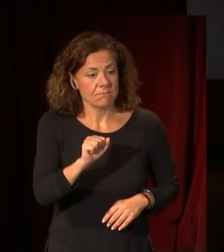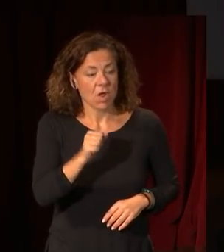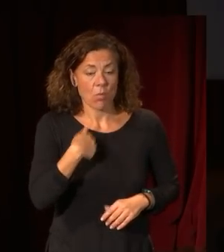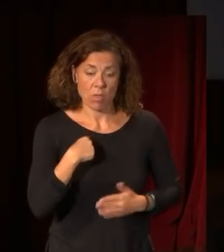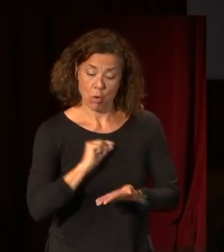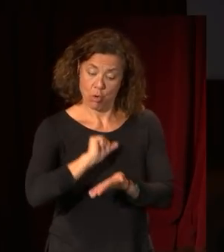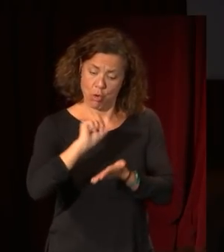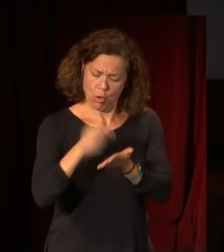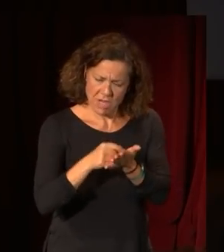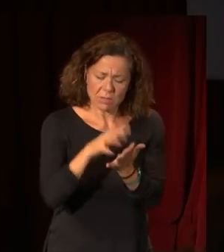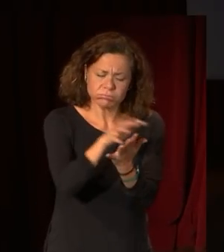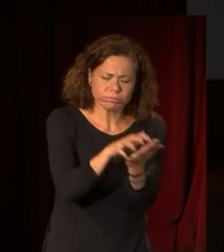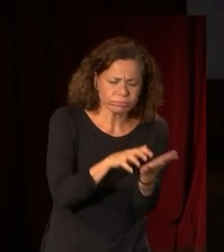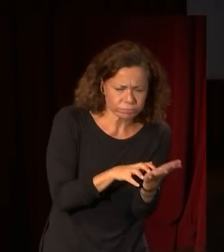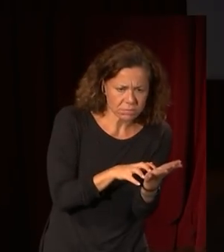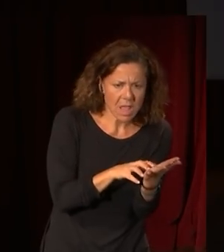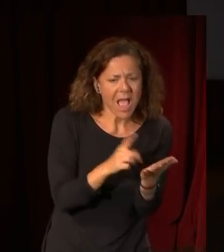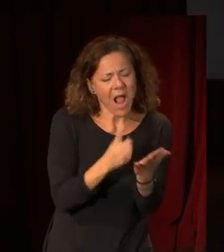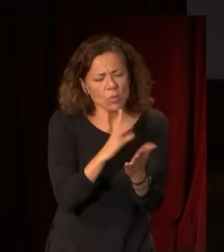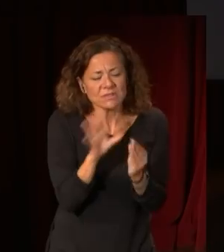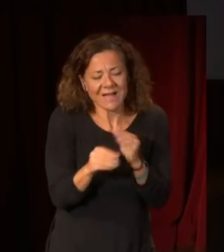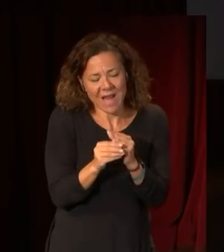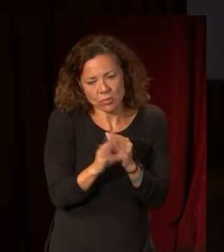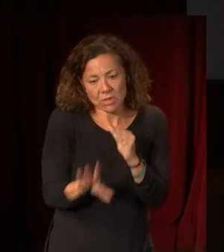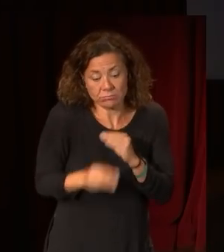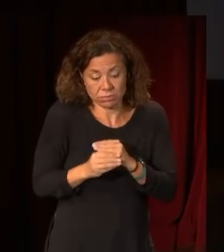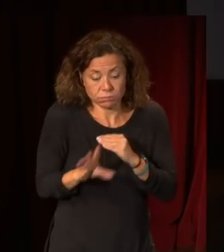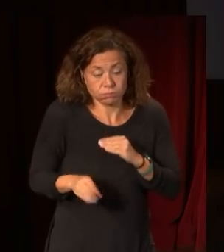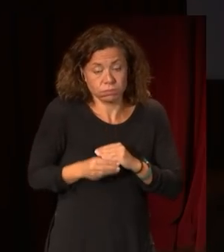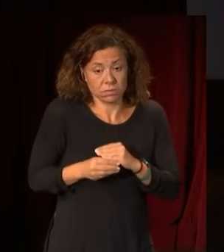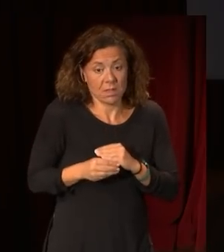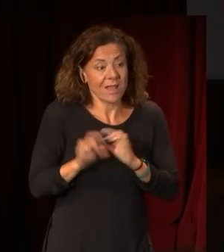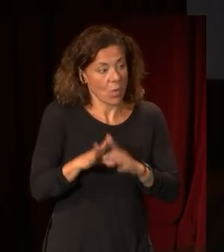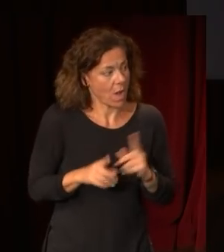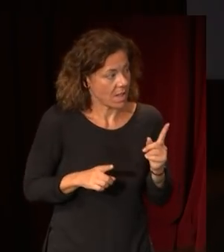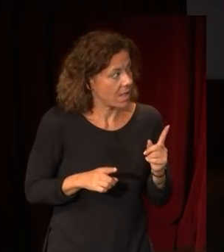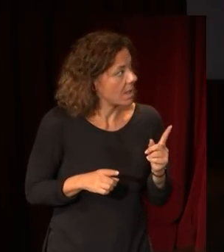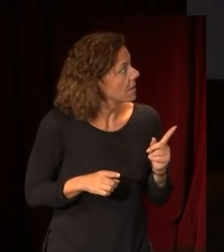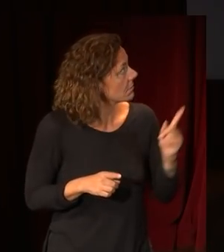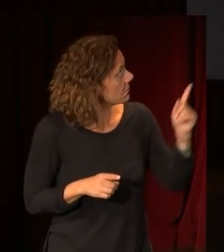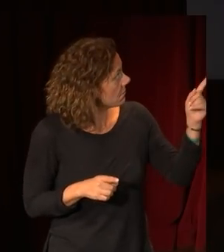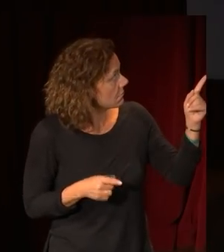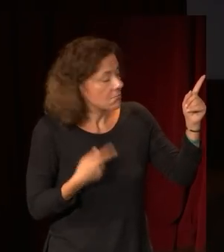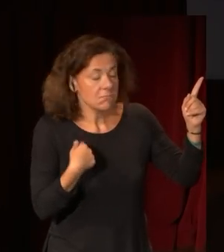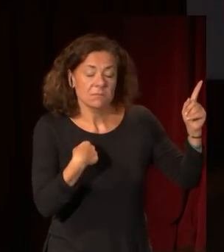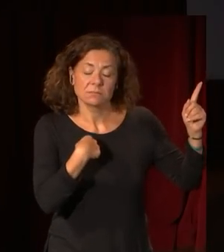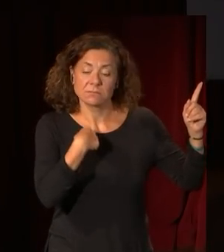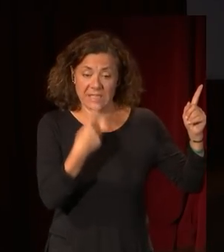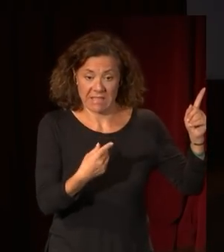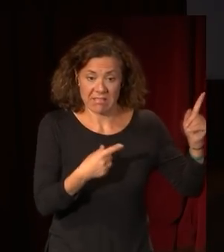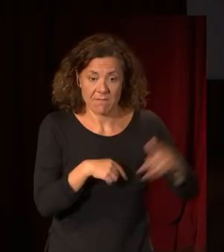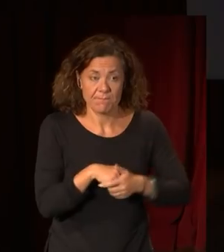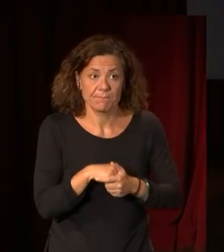redacta el contrato se incluyen varias cláusulas como esta en el que se se observa cómo